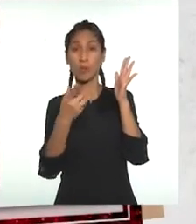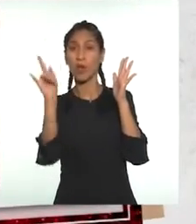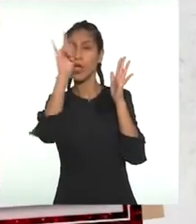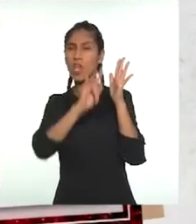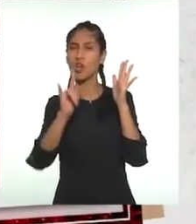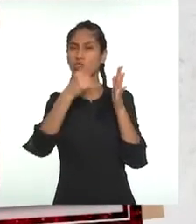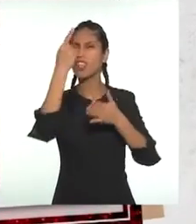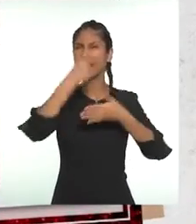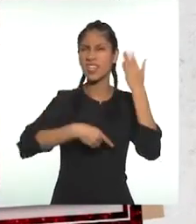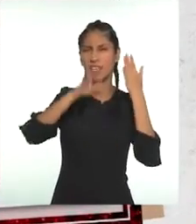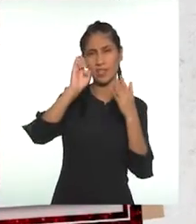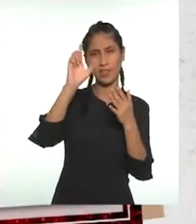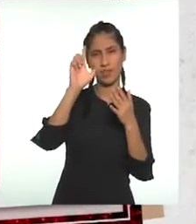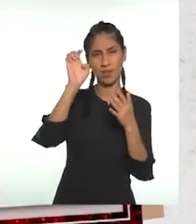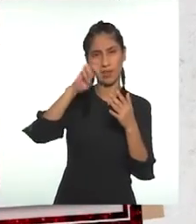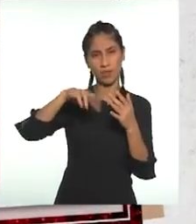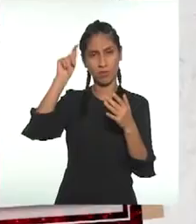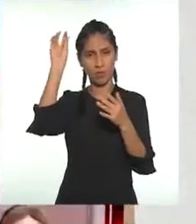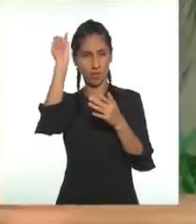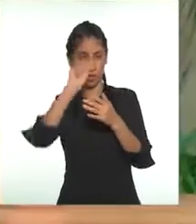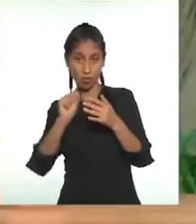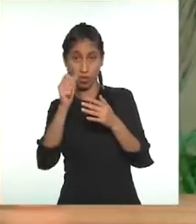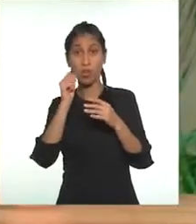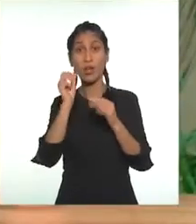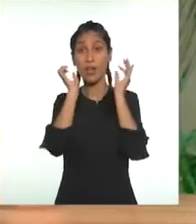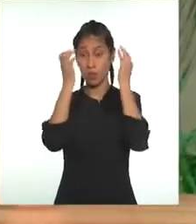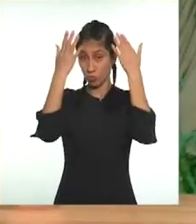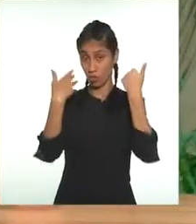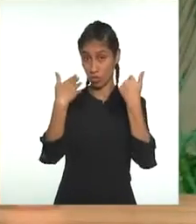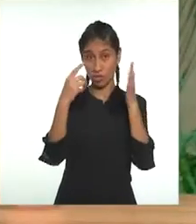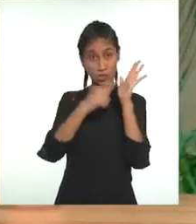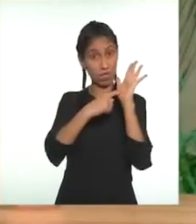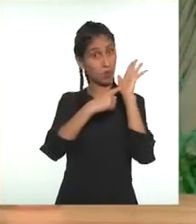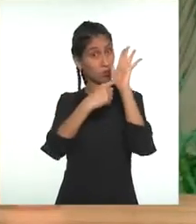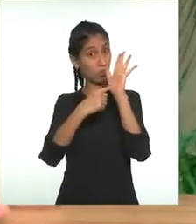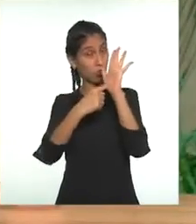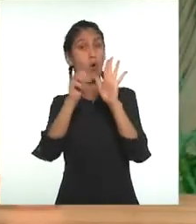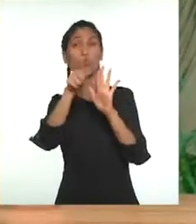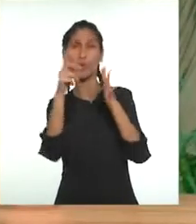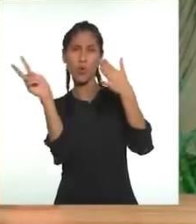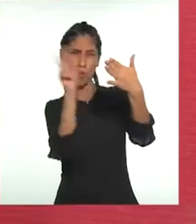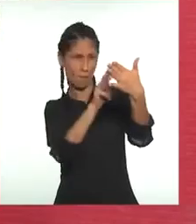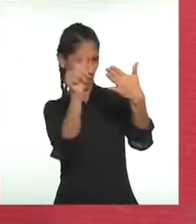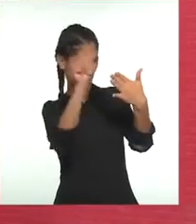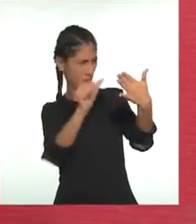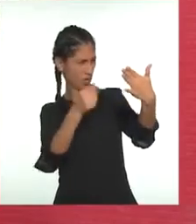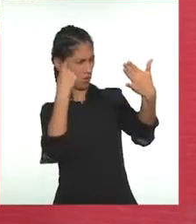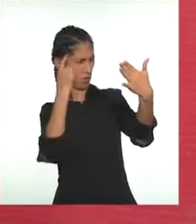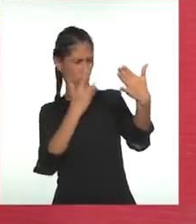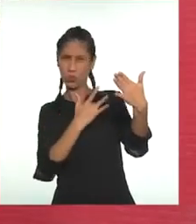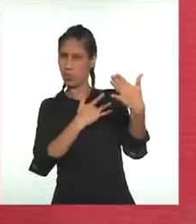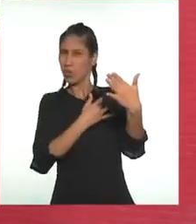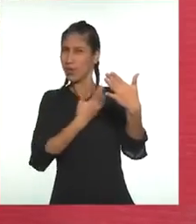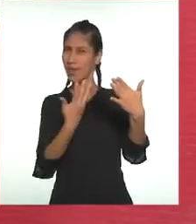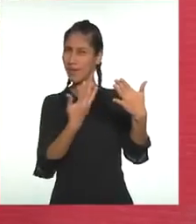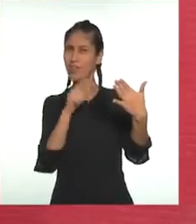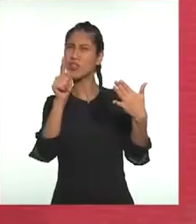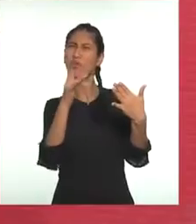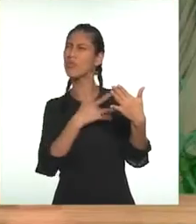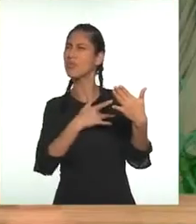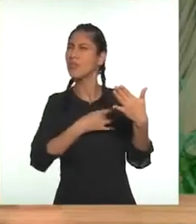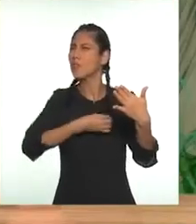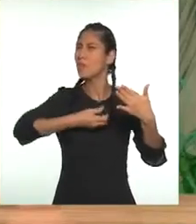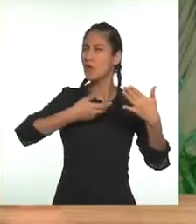elementos es que los y las artistas transmiten? O preguntarnos, ¿qué te hace sentir? ¿Y por qué crees que sientes